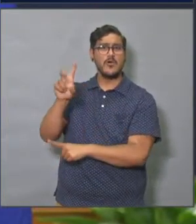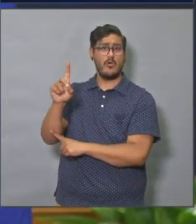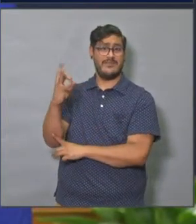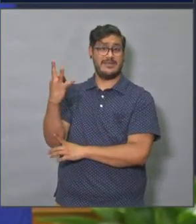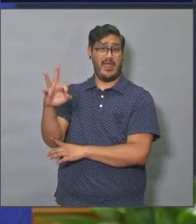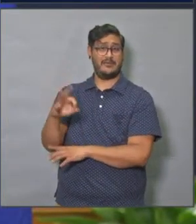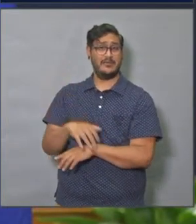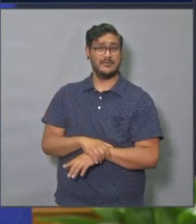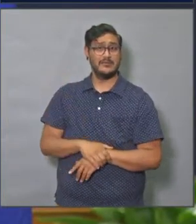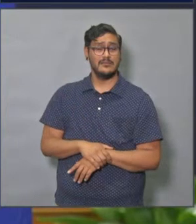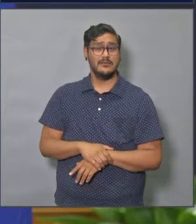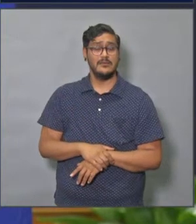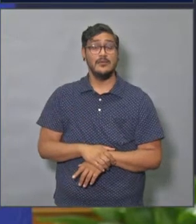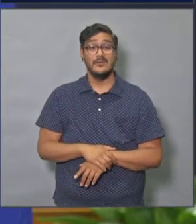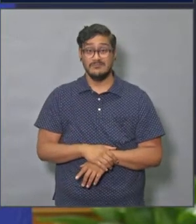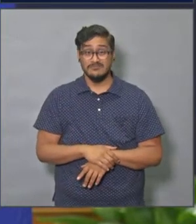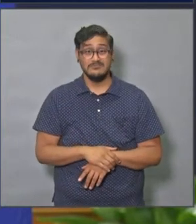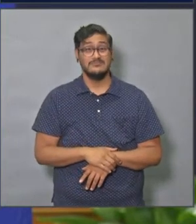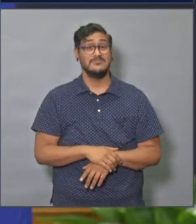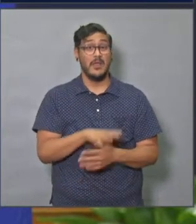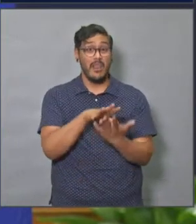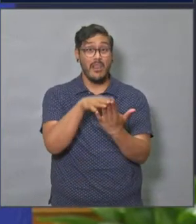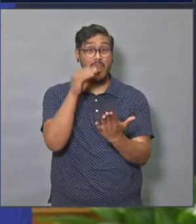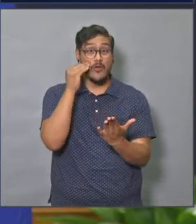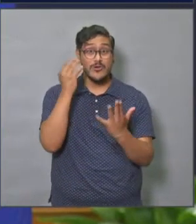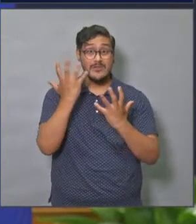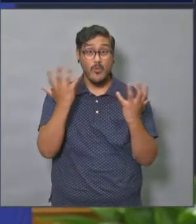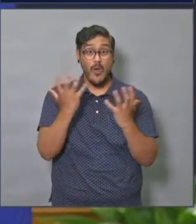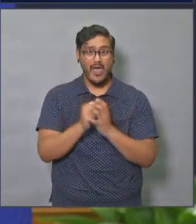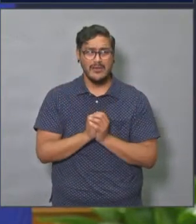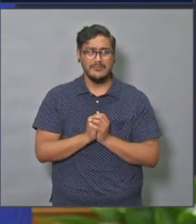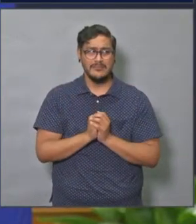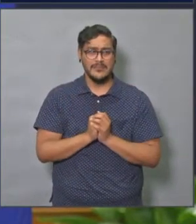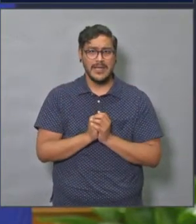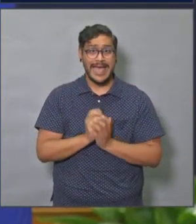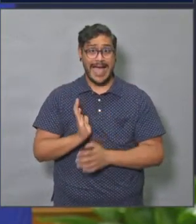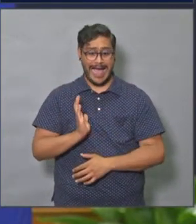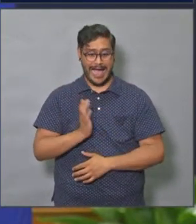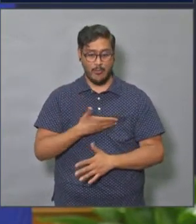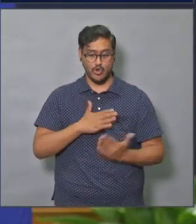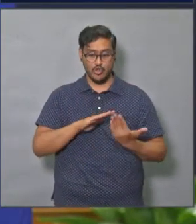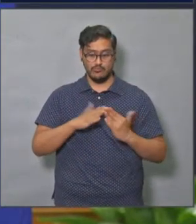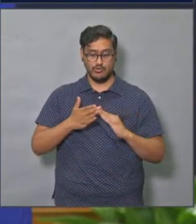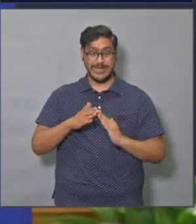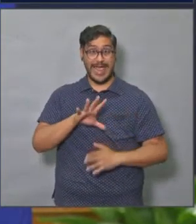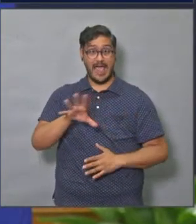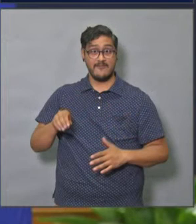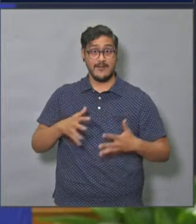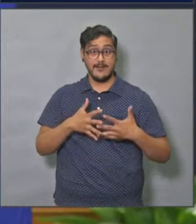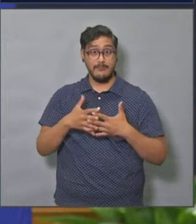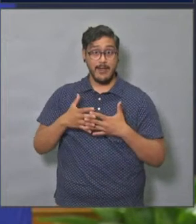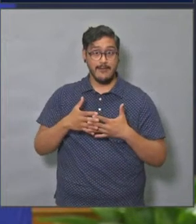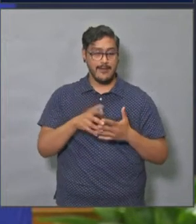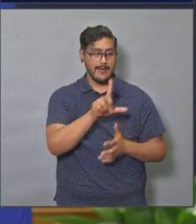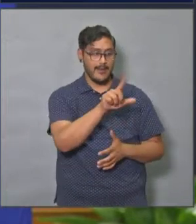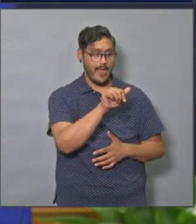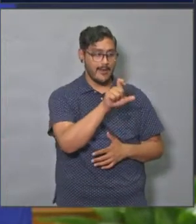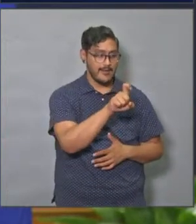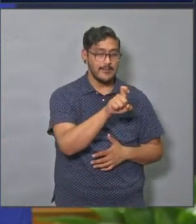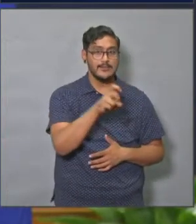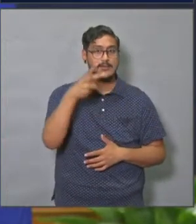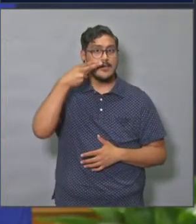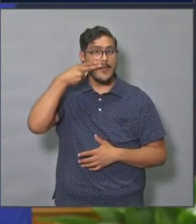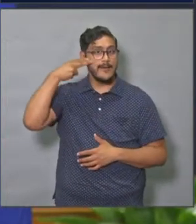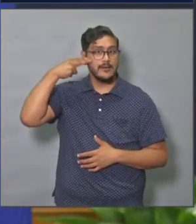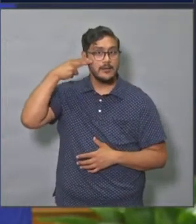Estamos viendo que COVID-19 afecta más a nuestras comunidades africanoamericanos, latinos, indígenas